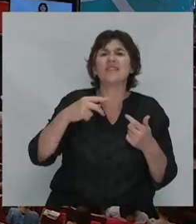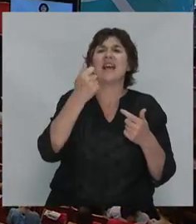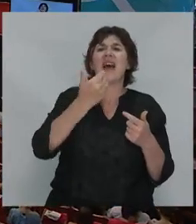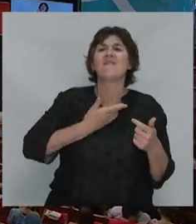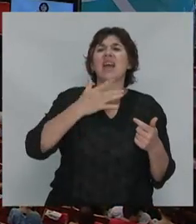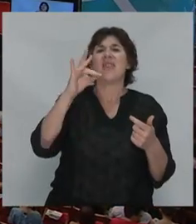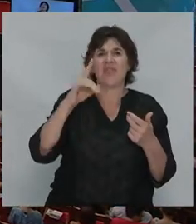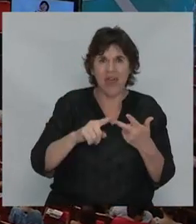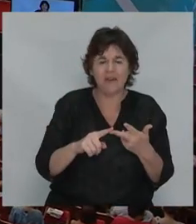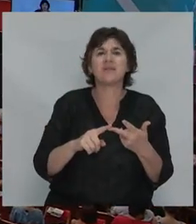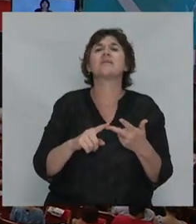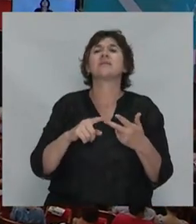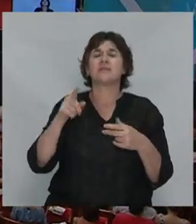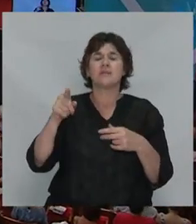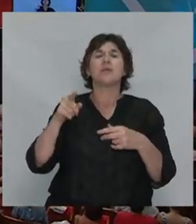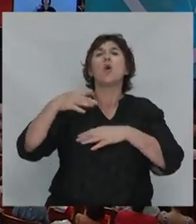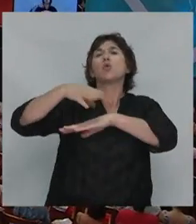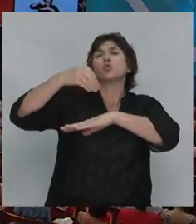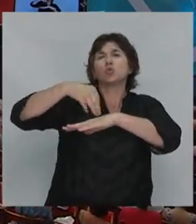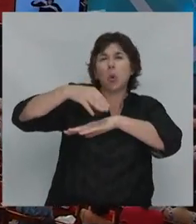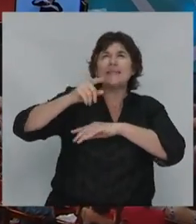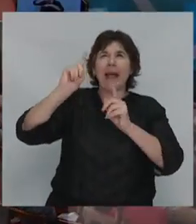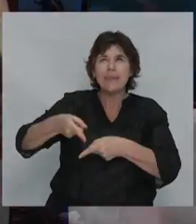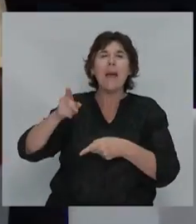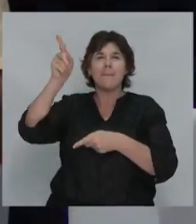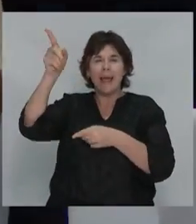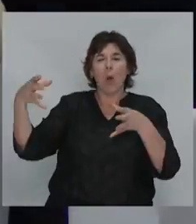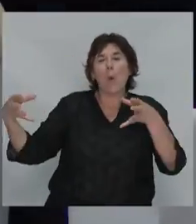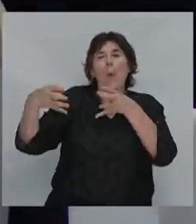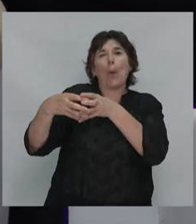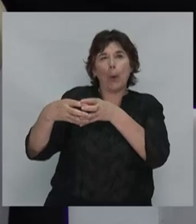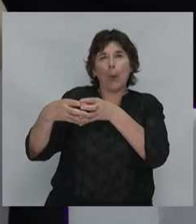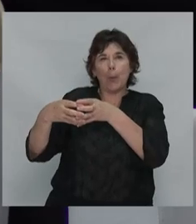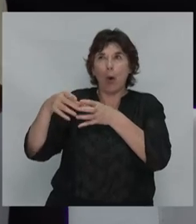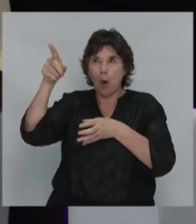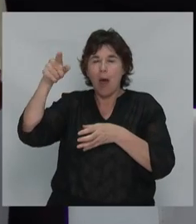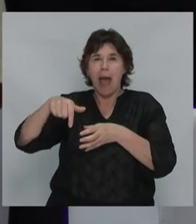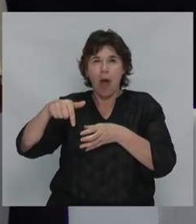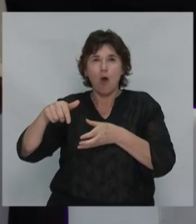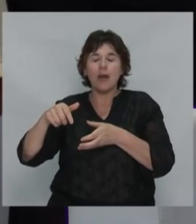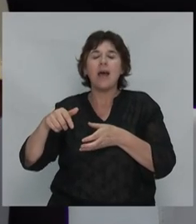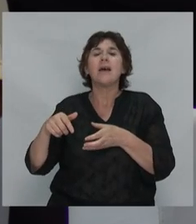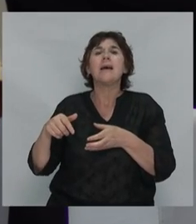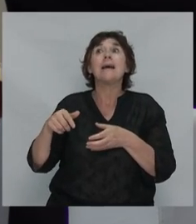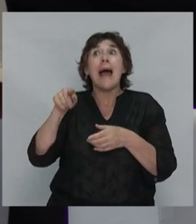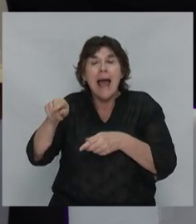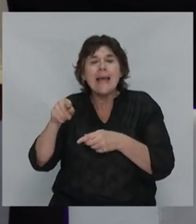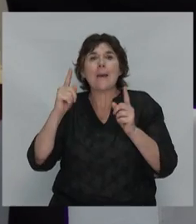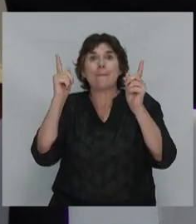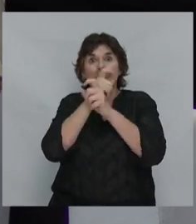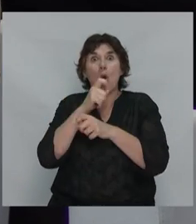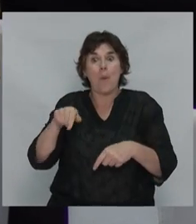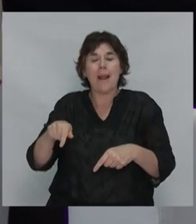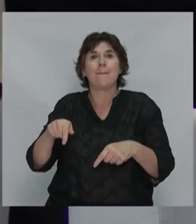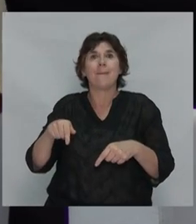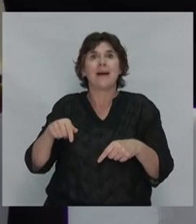suecia los suecos demócratas y etcétera entonces este es un gran problema donde nosotros quizás quizás estamos